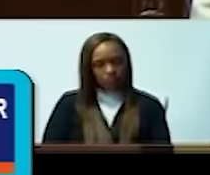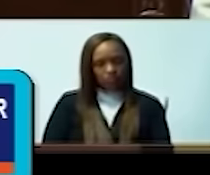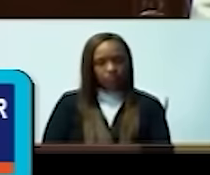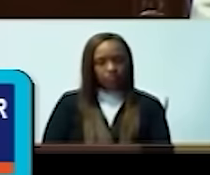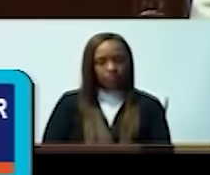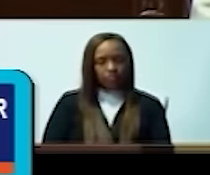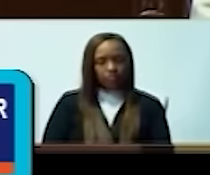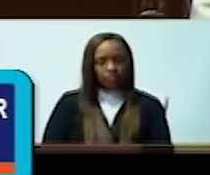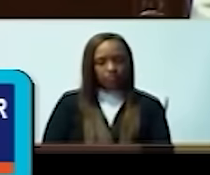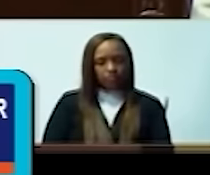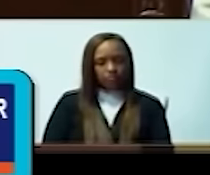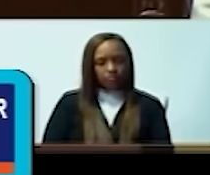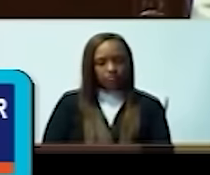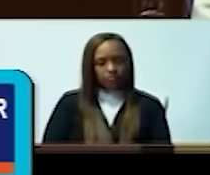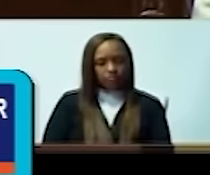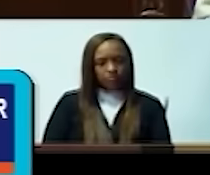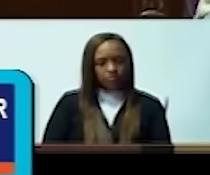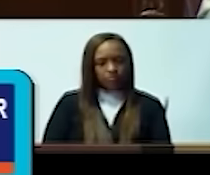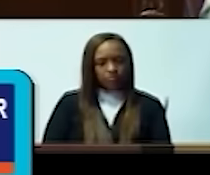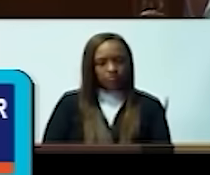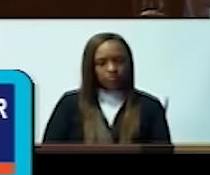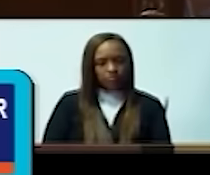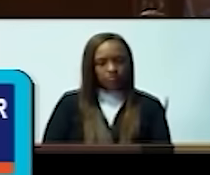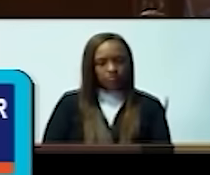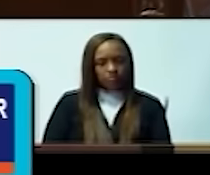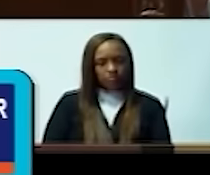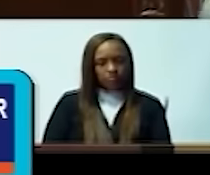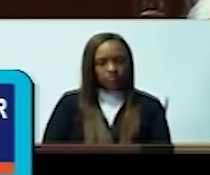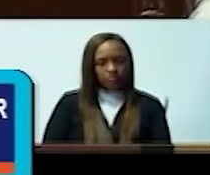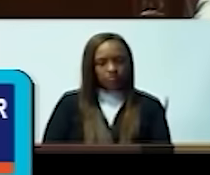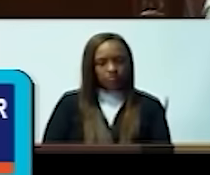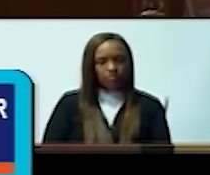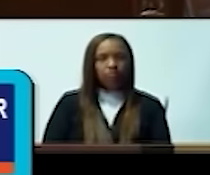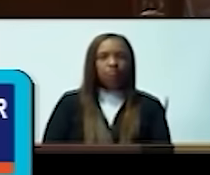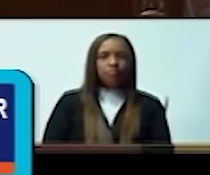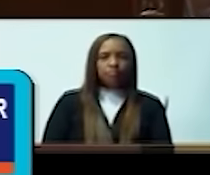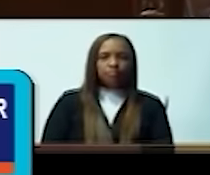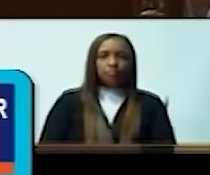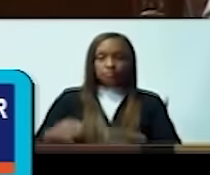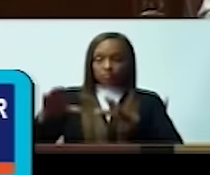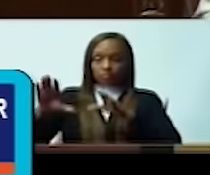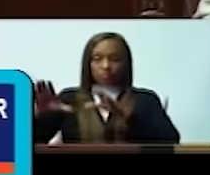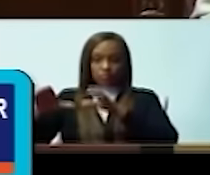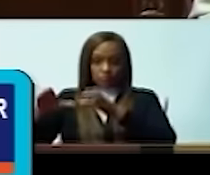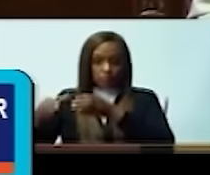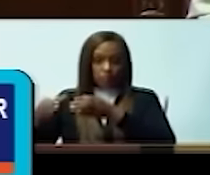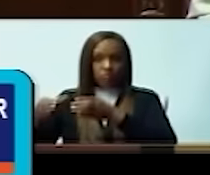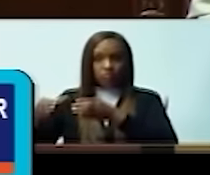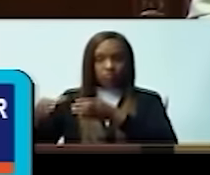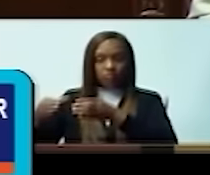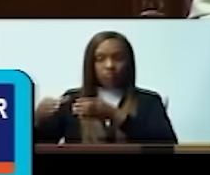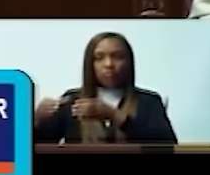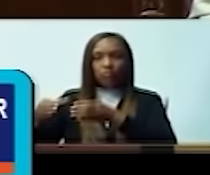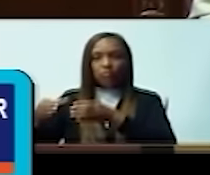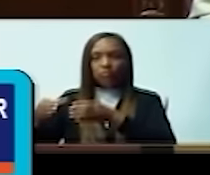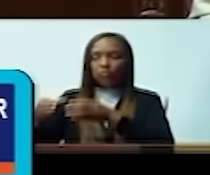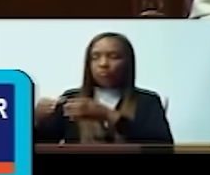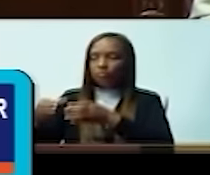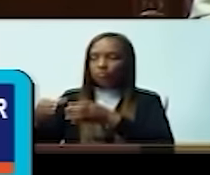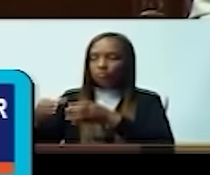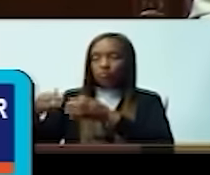comisión es que el proyecto que originalmente